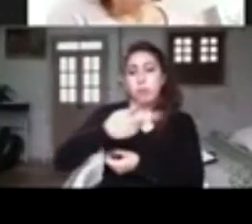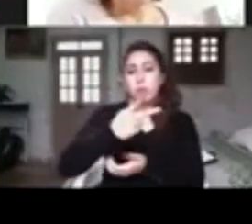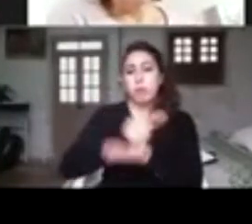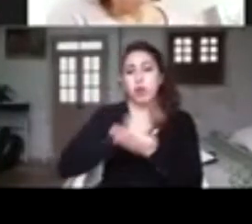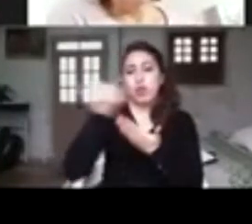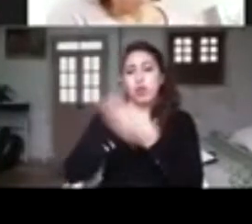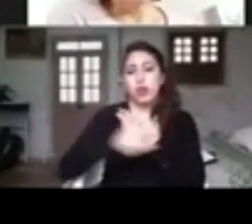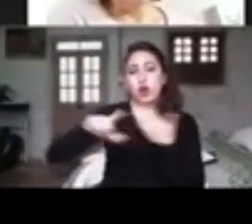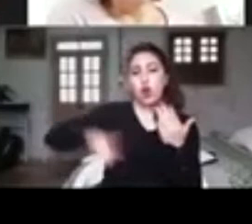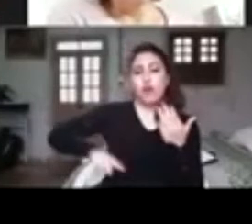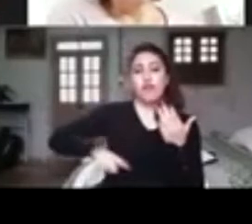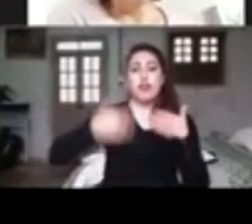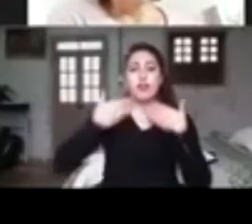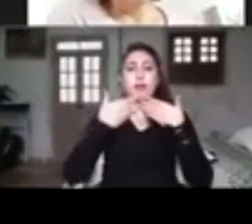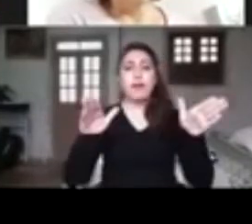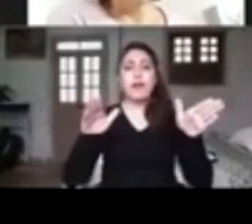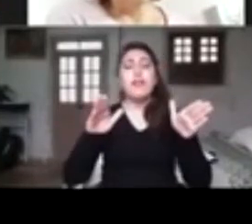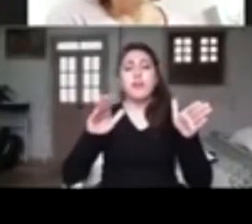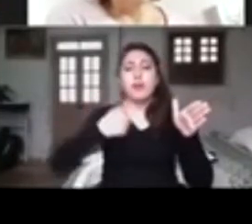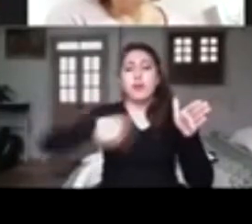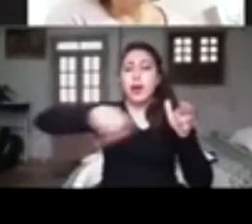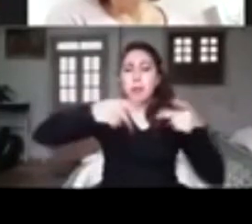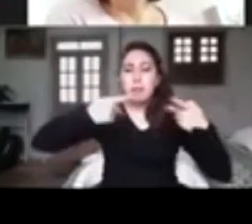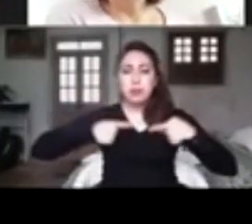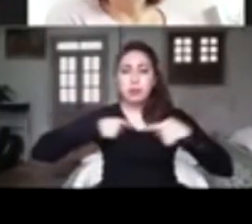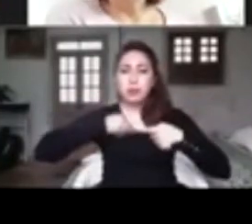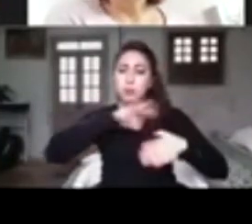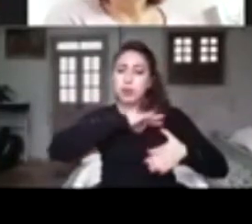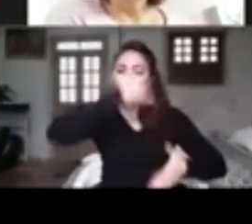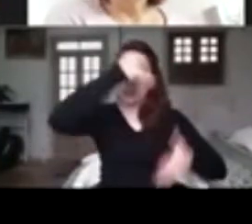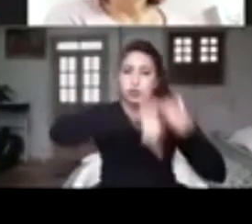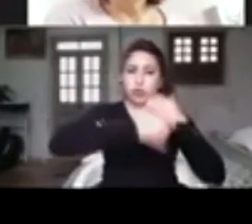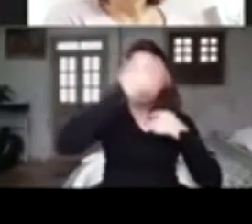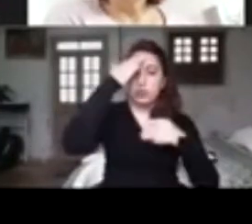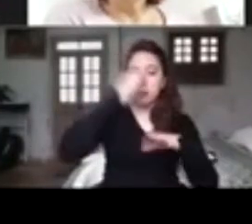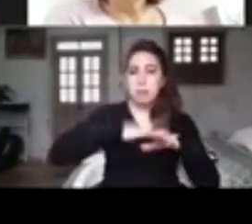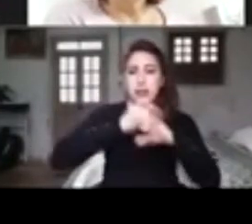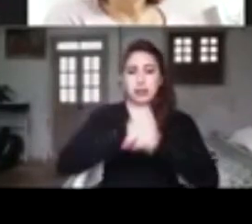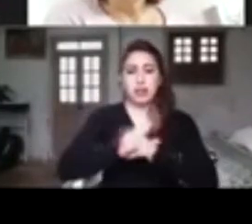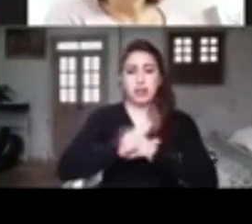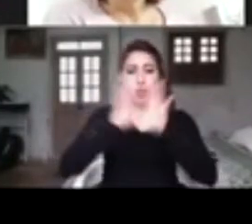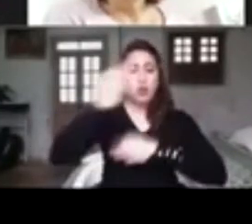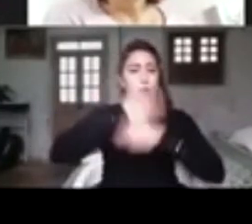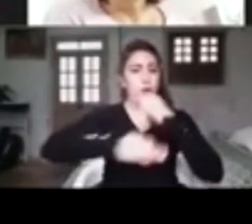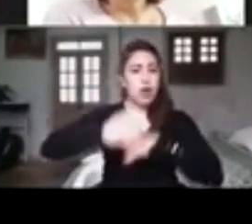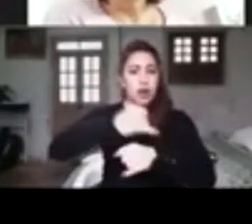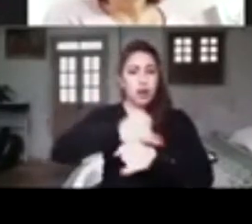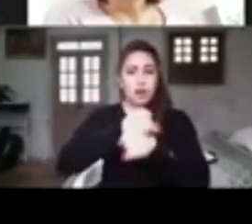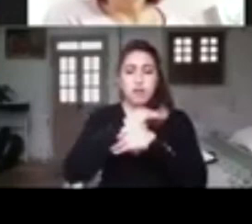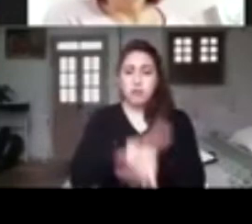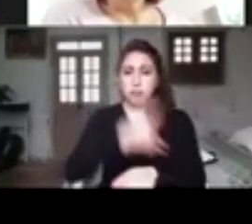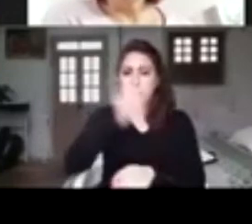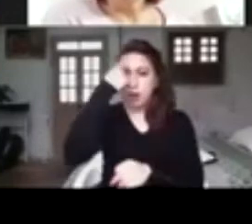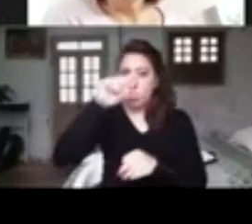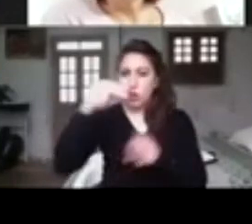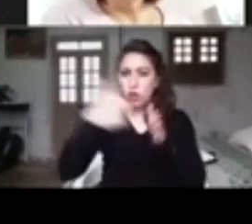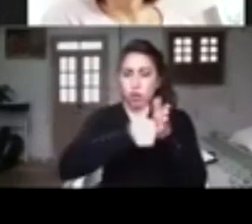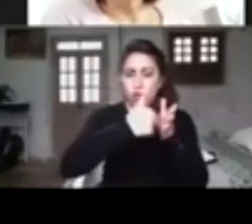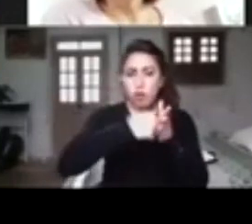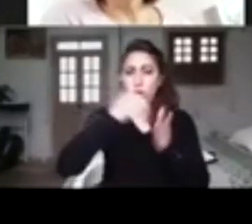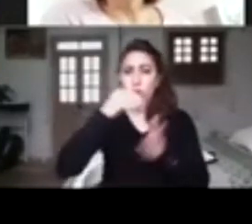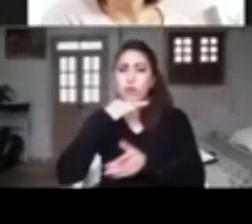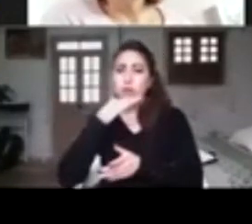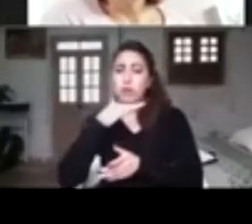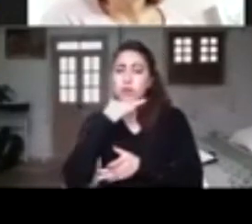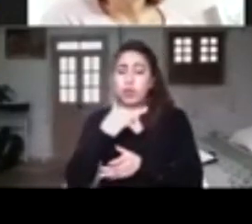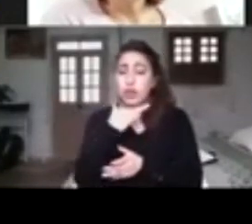participación insistente y pues llegamos a este taller como parte de las acciones que se